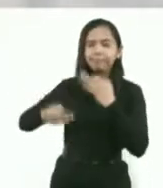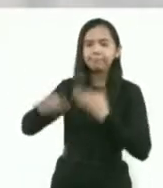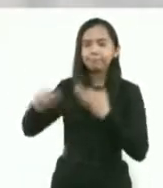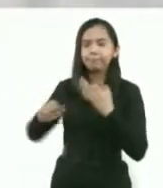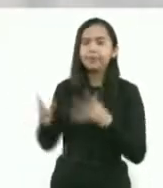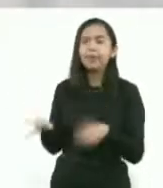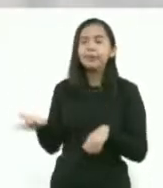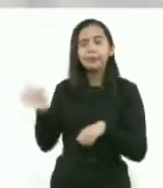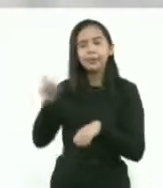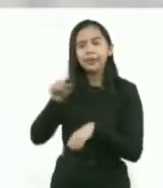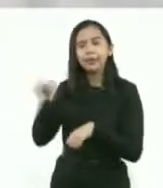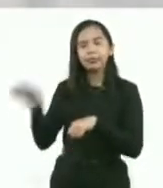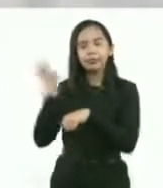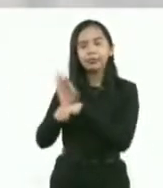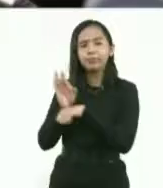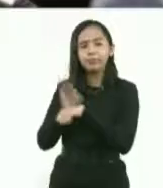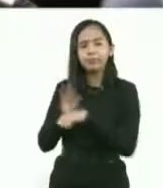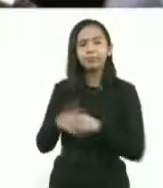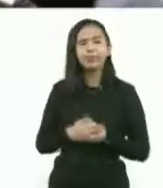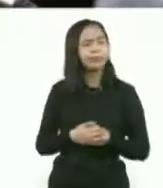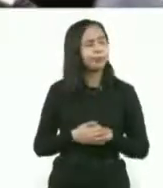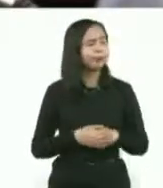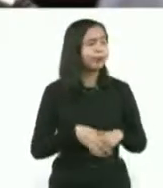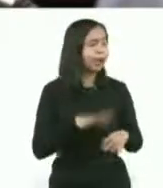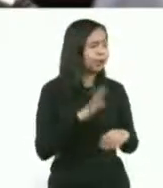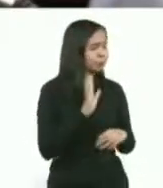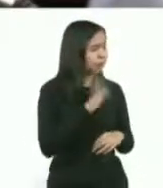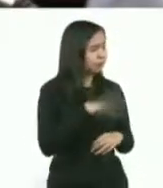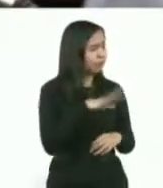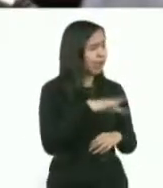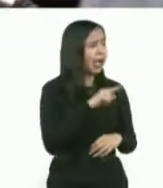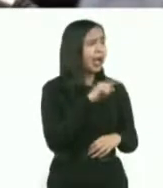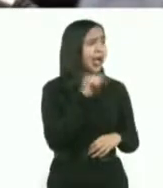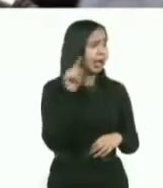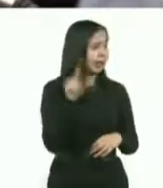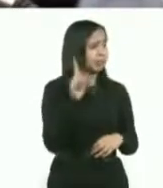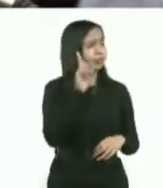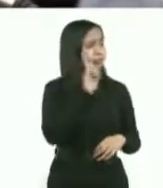definiendo y ahí se tiene que seguir definiendo. Ella argumenta que